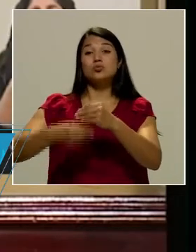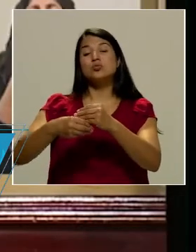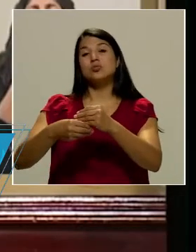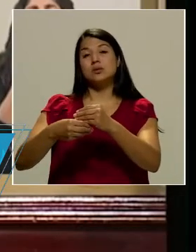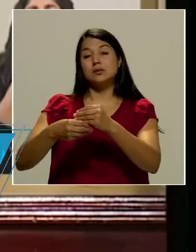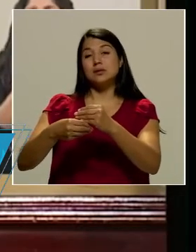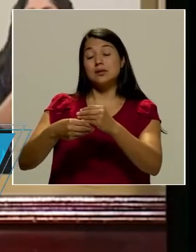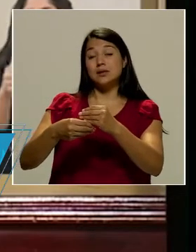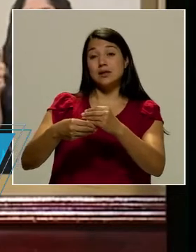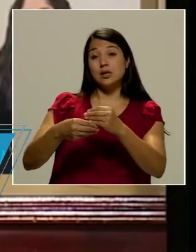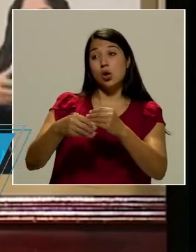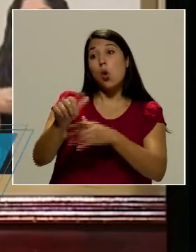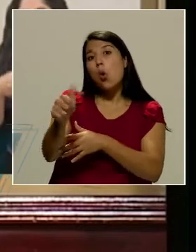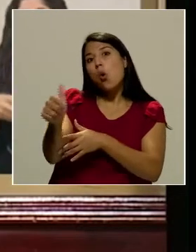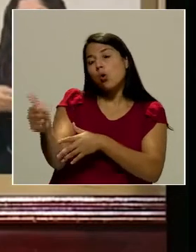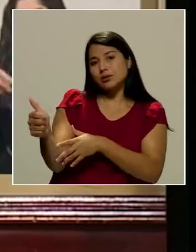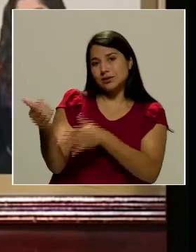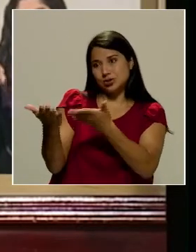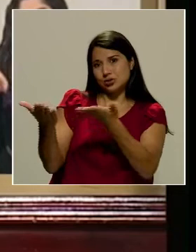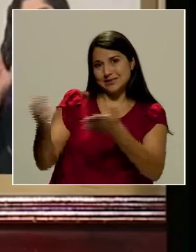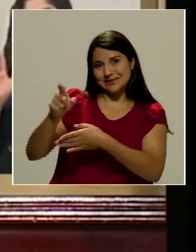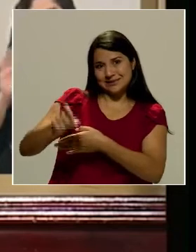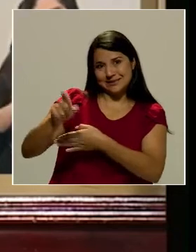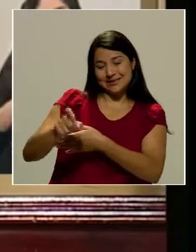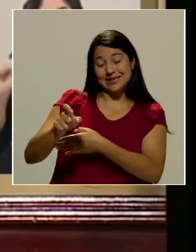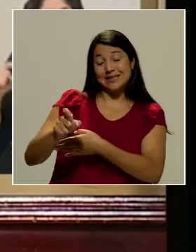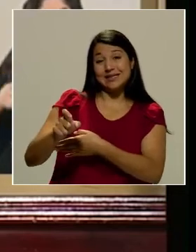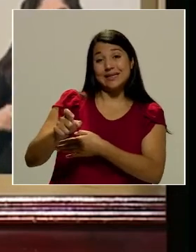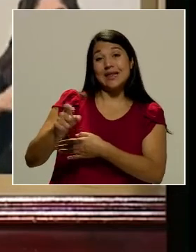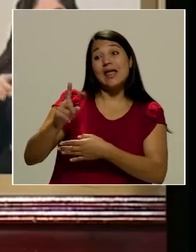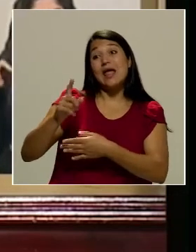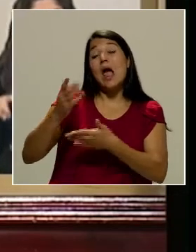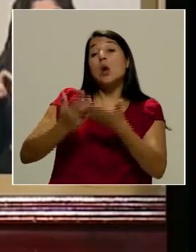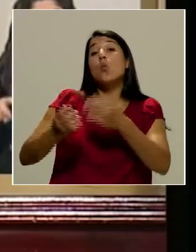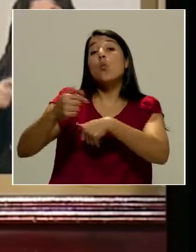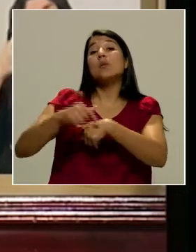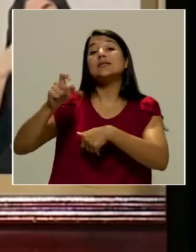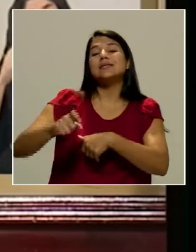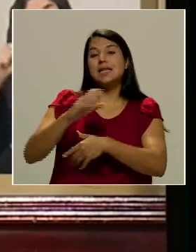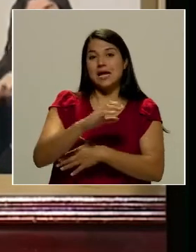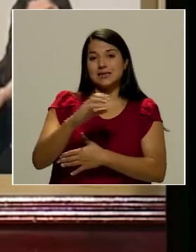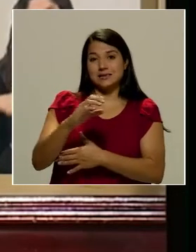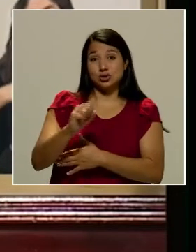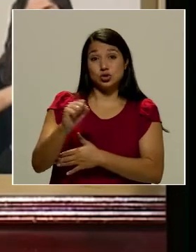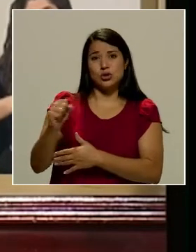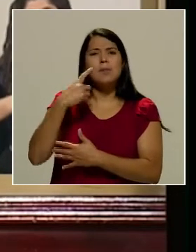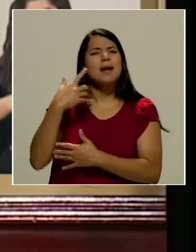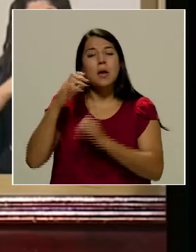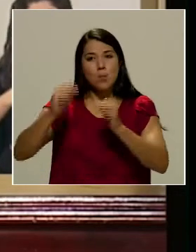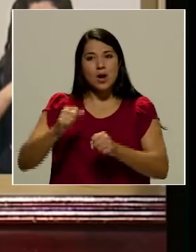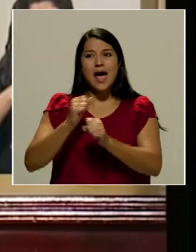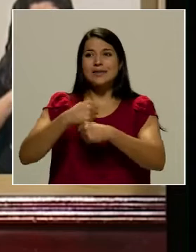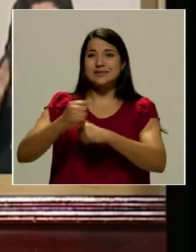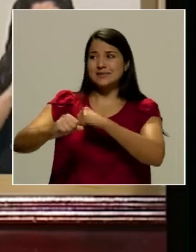elementos adicionales que requerirá en su momento la Caja Costarricense del Seguro Social para poder desarrollar una campaña de vacunación con el mayor